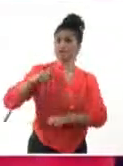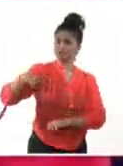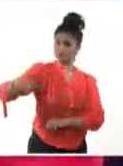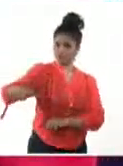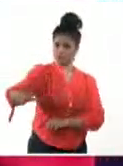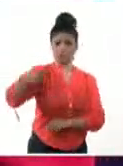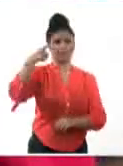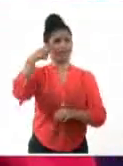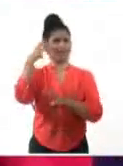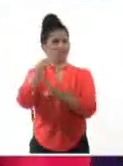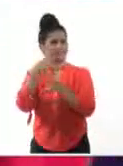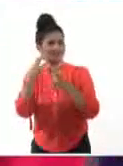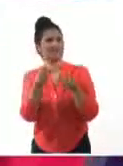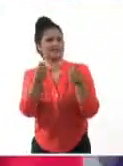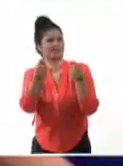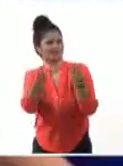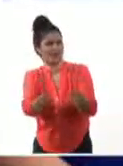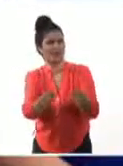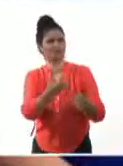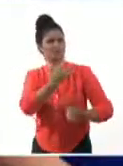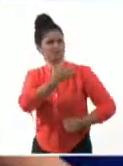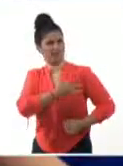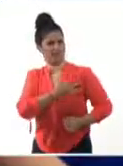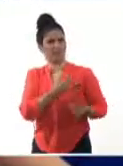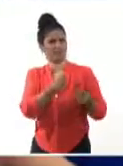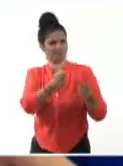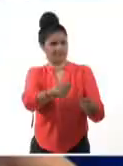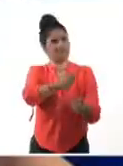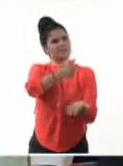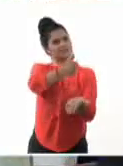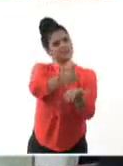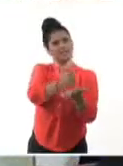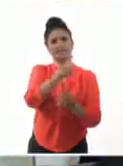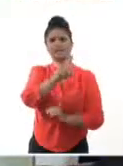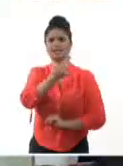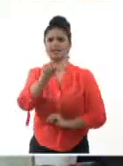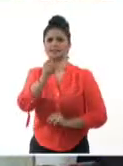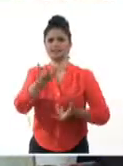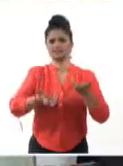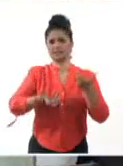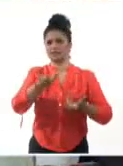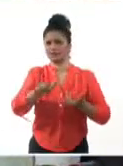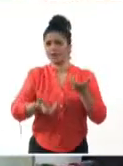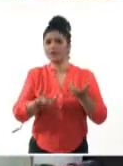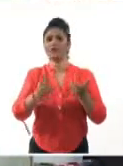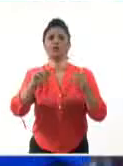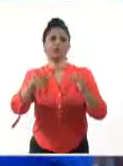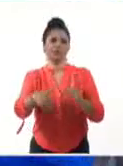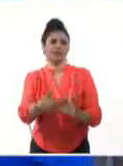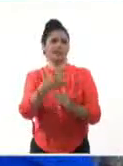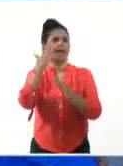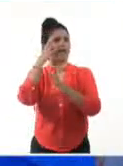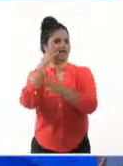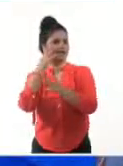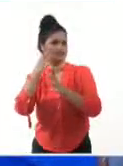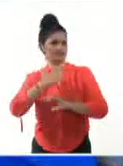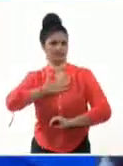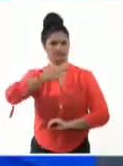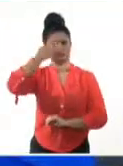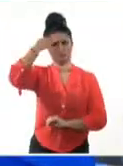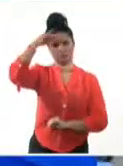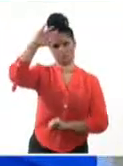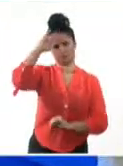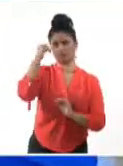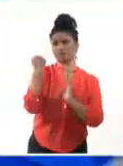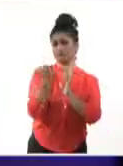y el desarrollo, se agradeció en Cienfuegos, sede de la celebración nacional por el Día de la Ciencia Cubana. Sellos Forjadores